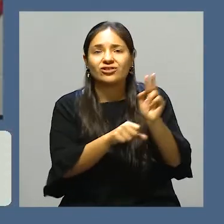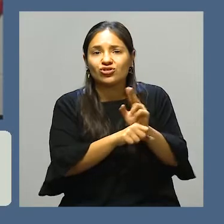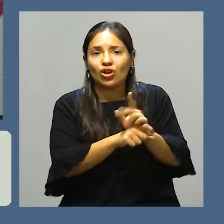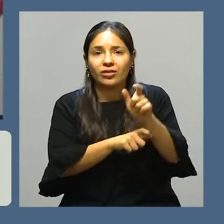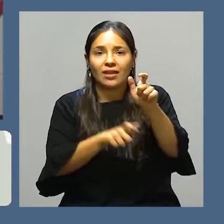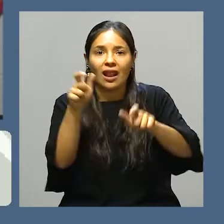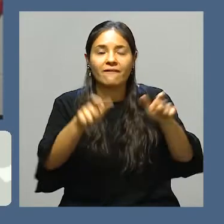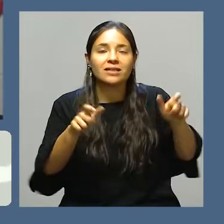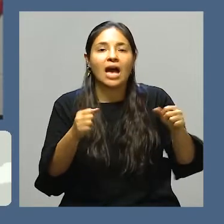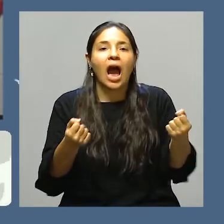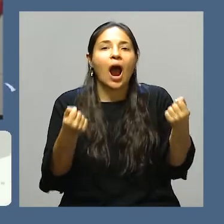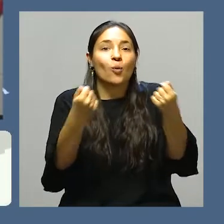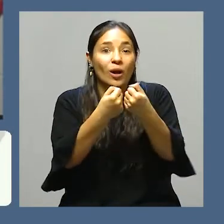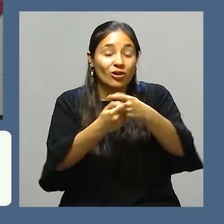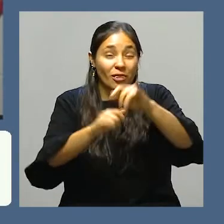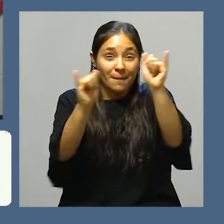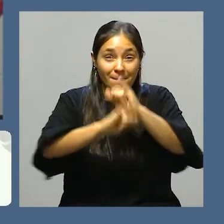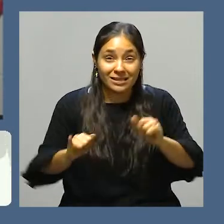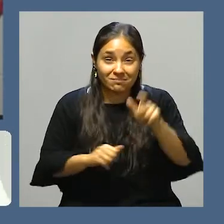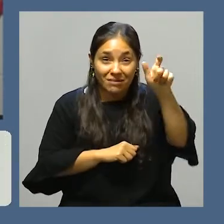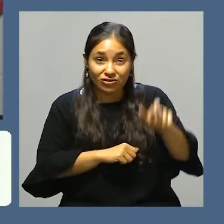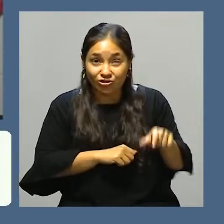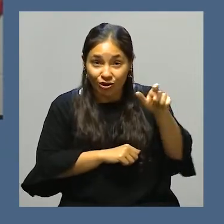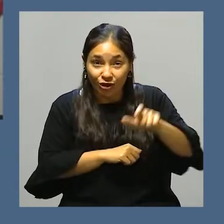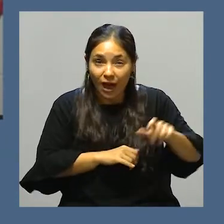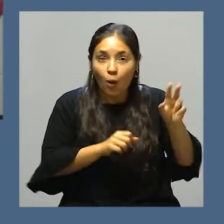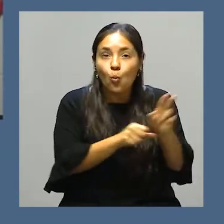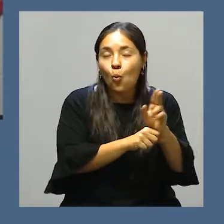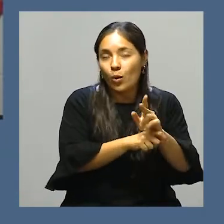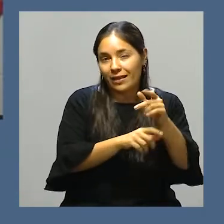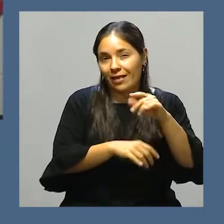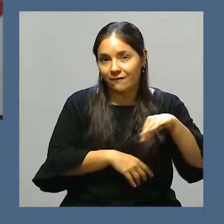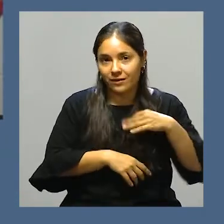usted mencionó, ¿cuáles son las principales